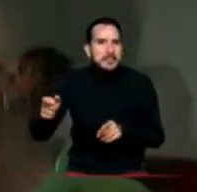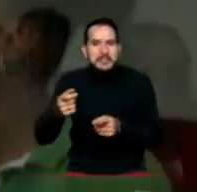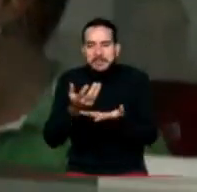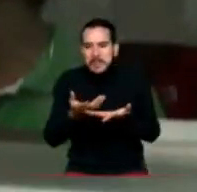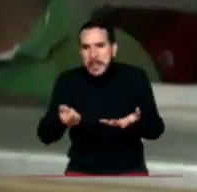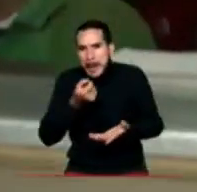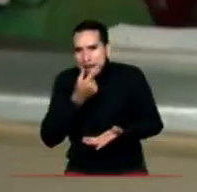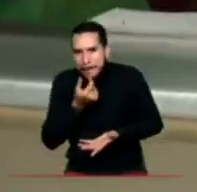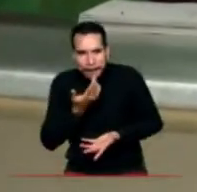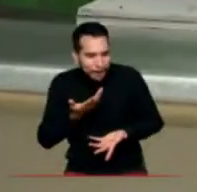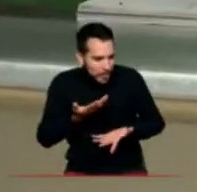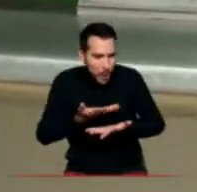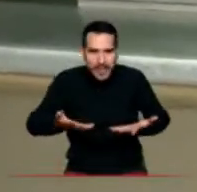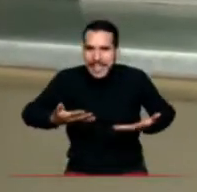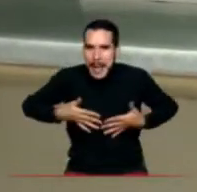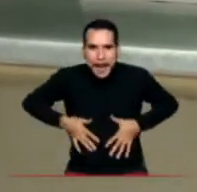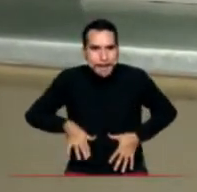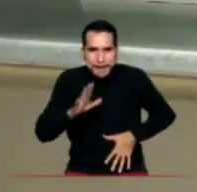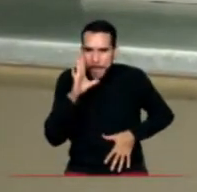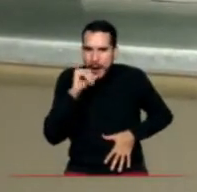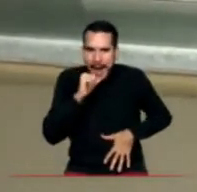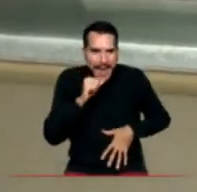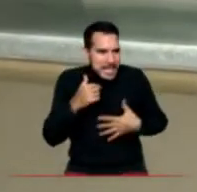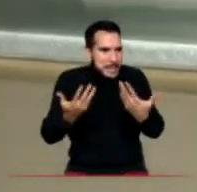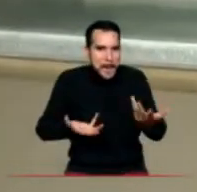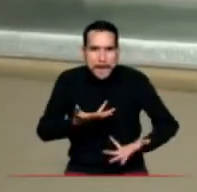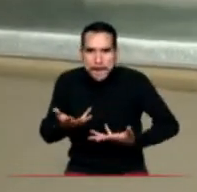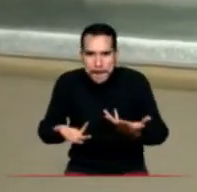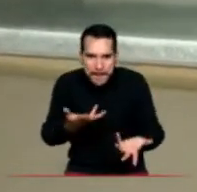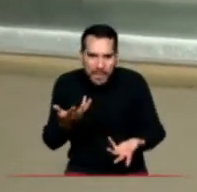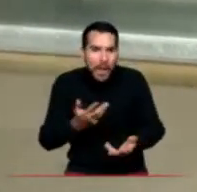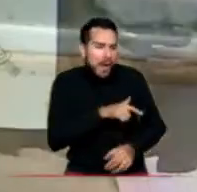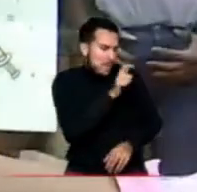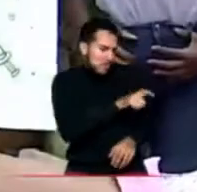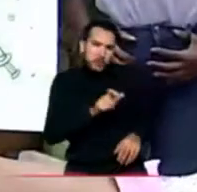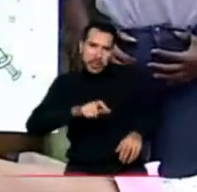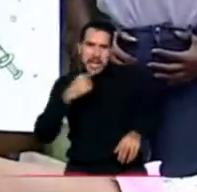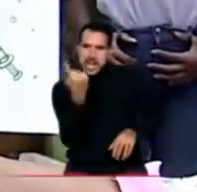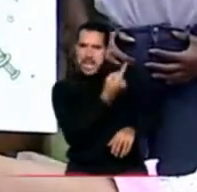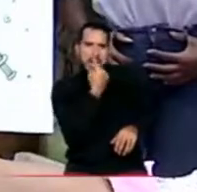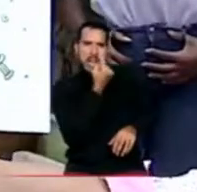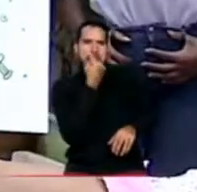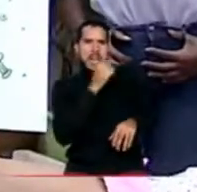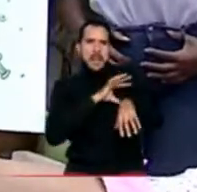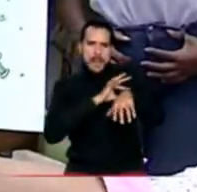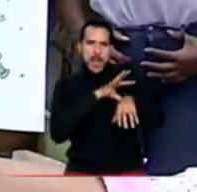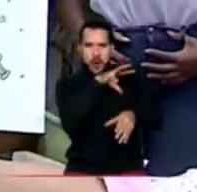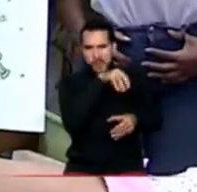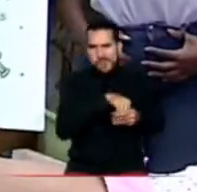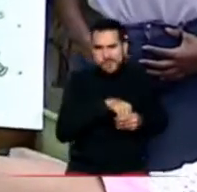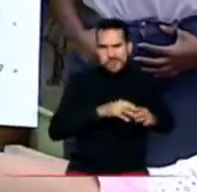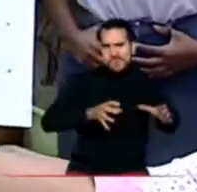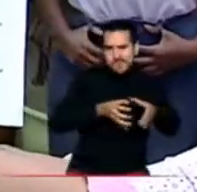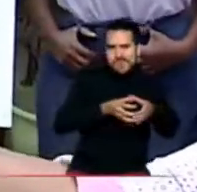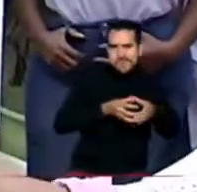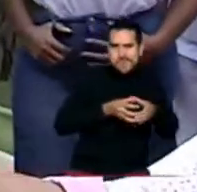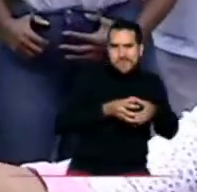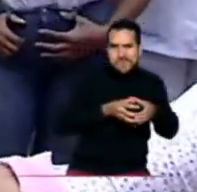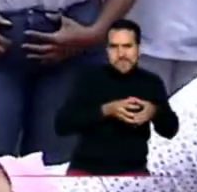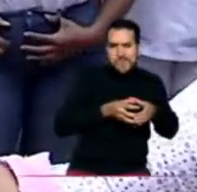incompletos, entonces igual el personal está aquí, la planta física está aquí, pero pues hace falta la parte